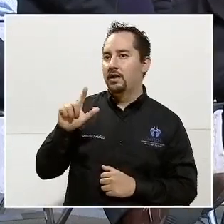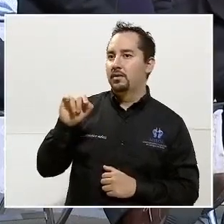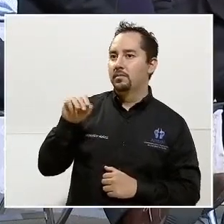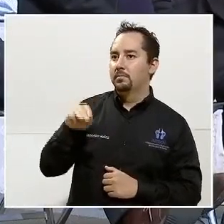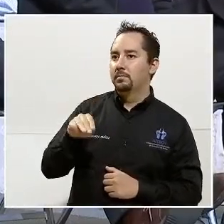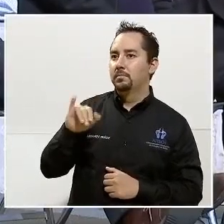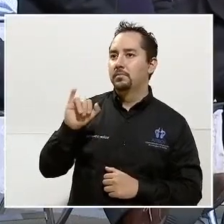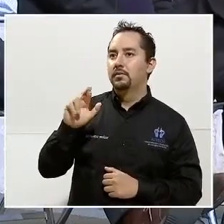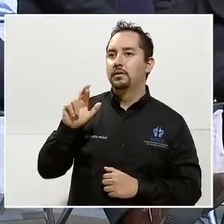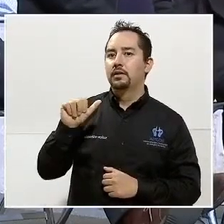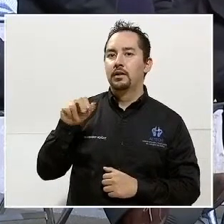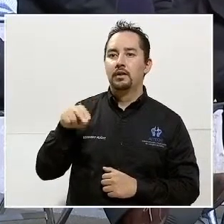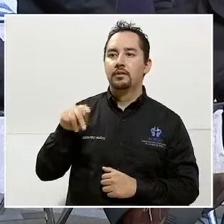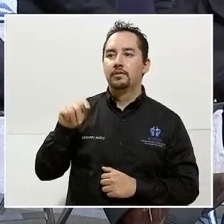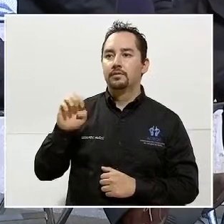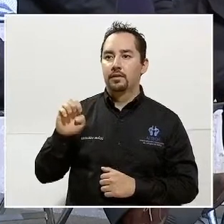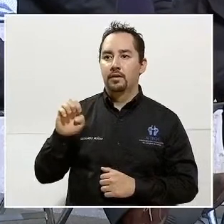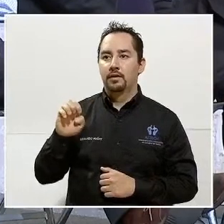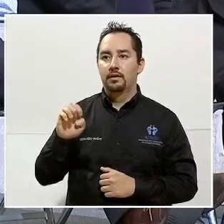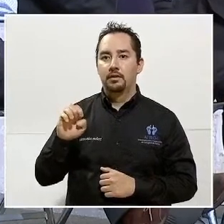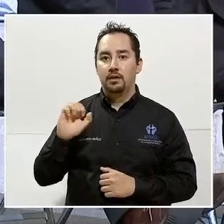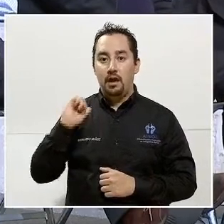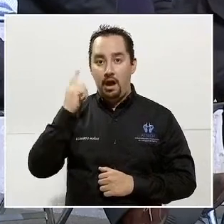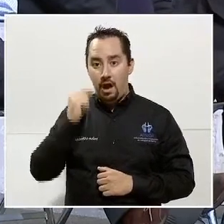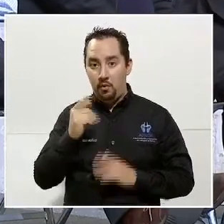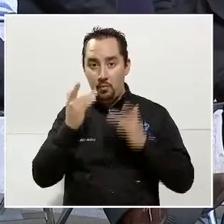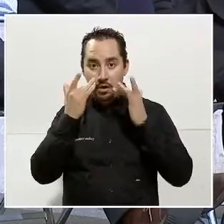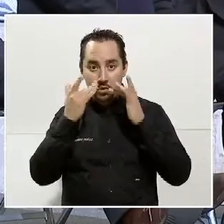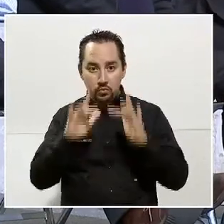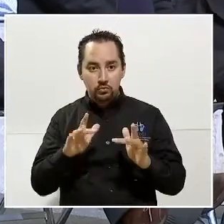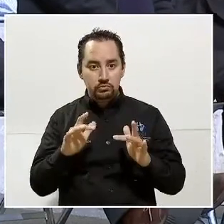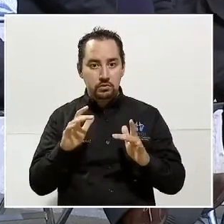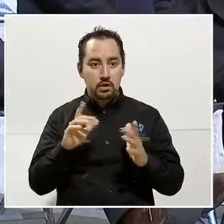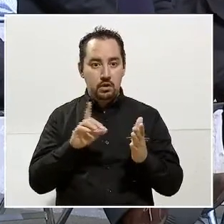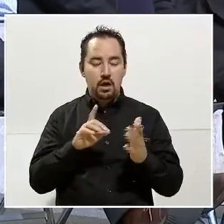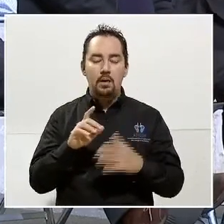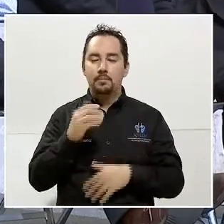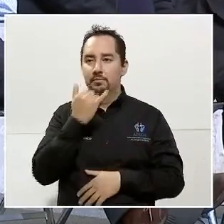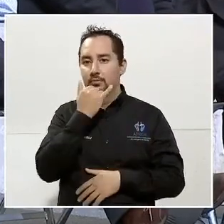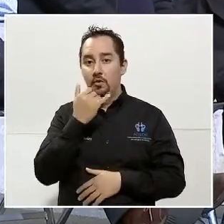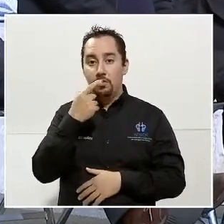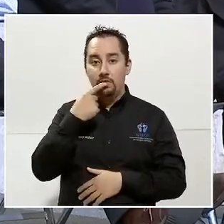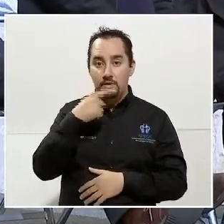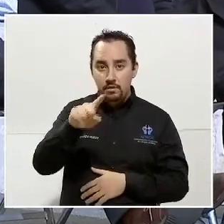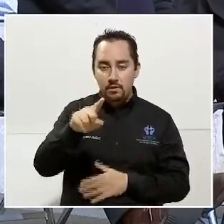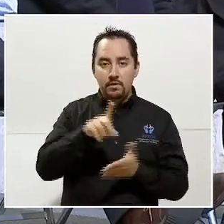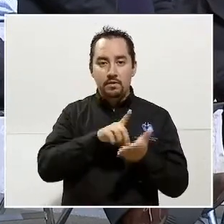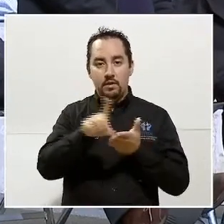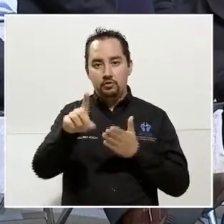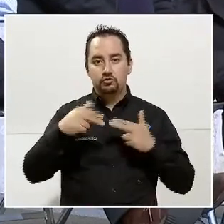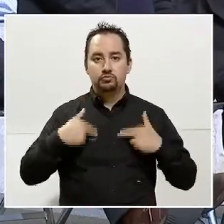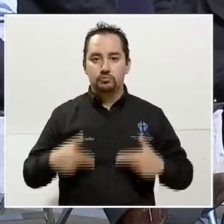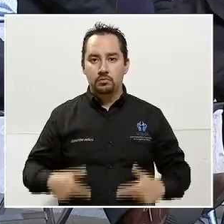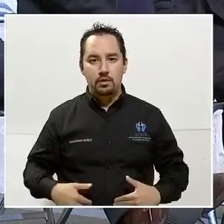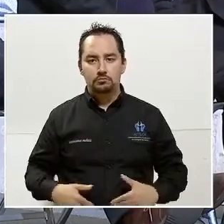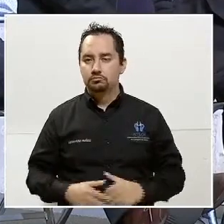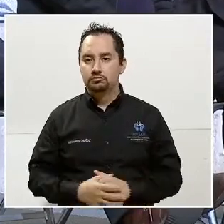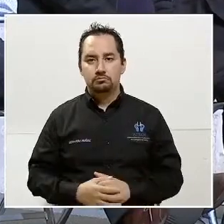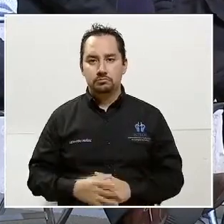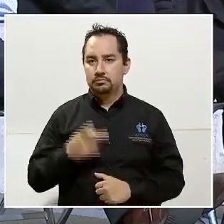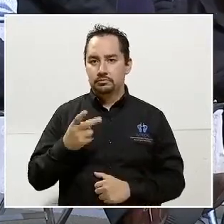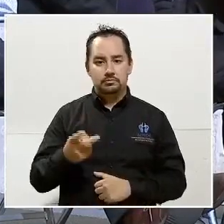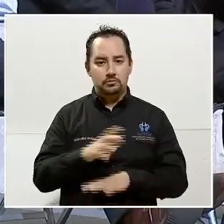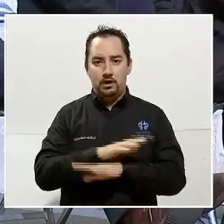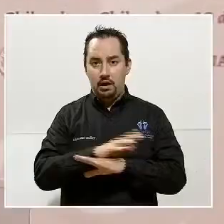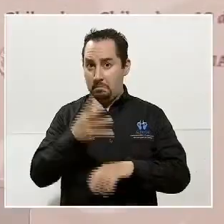sin que se haya presentado una denuncia a derechos humanos, sino eso no se